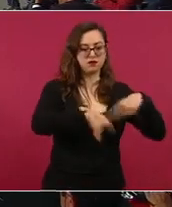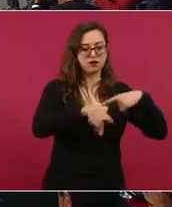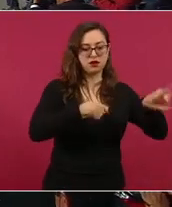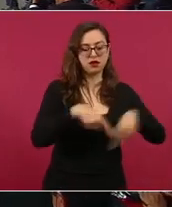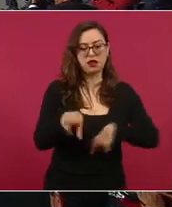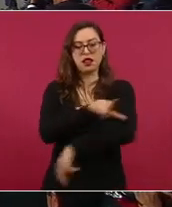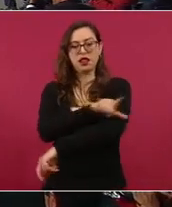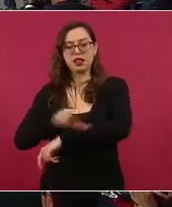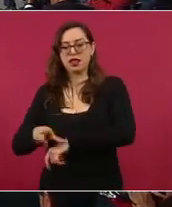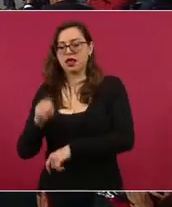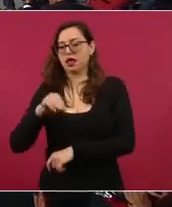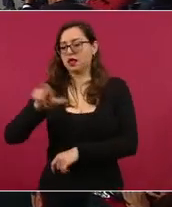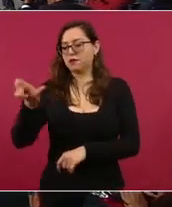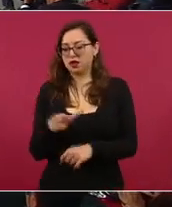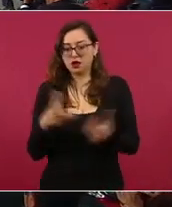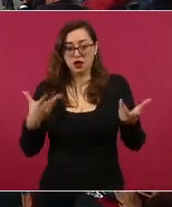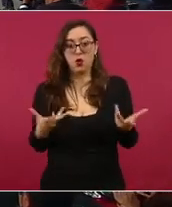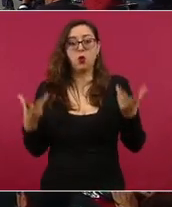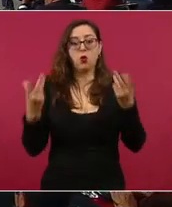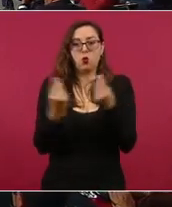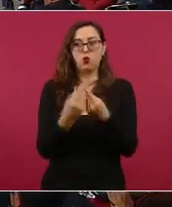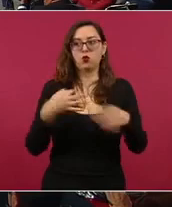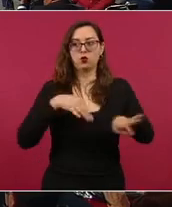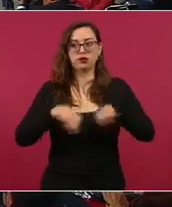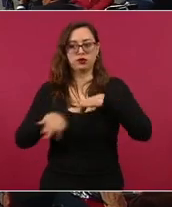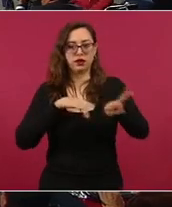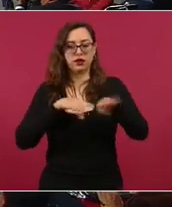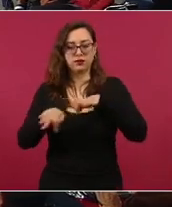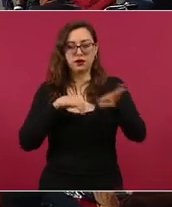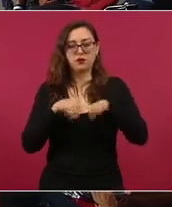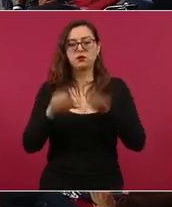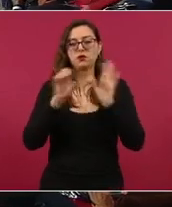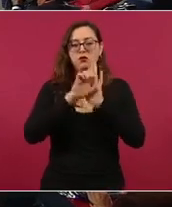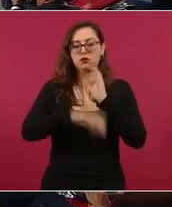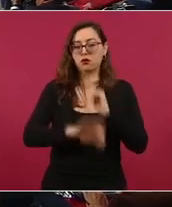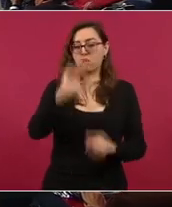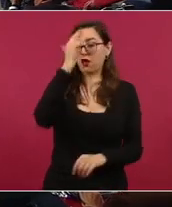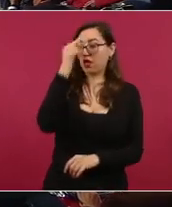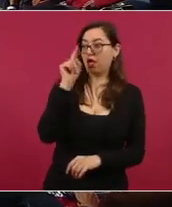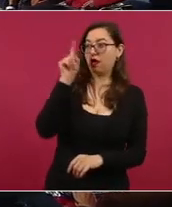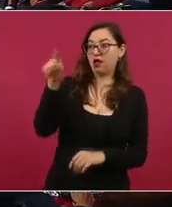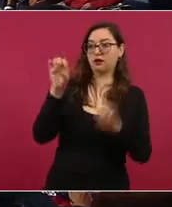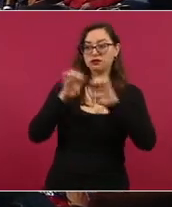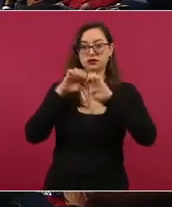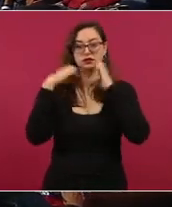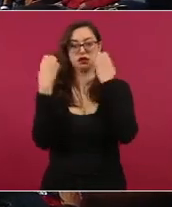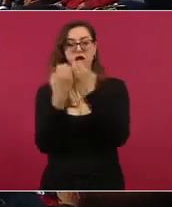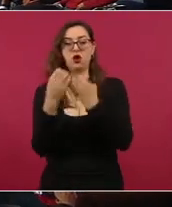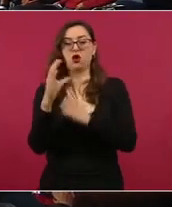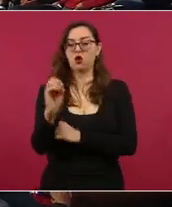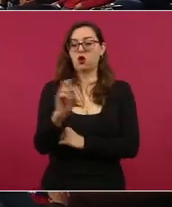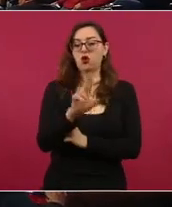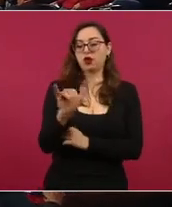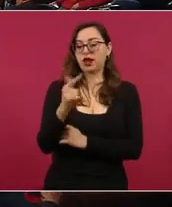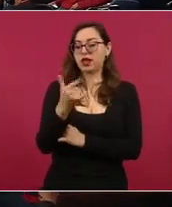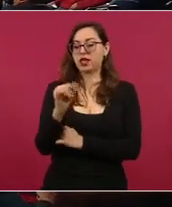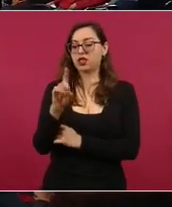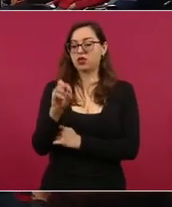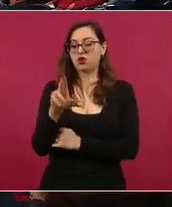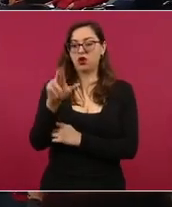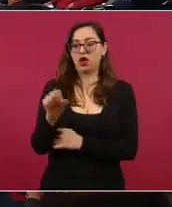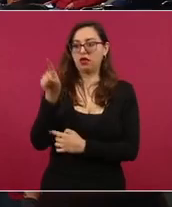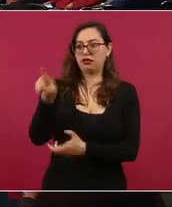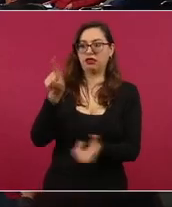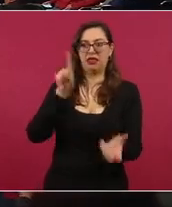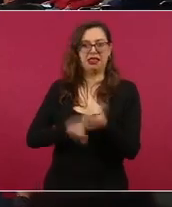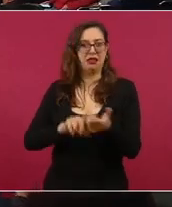diferentes temas. Ustedes recordarán el caso del Estadio Corregidora, cuando hubo ese incidente de violencia